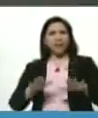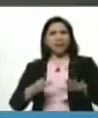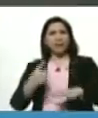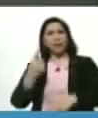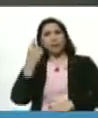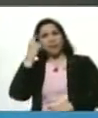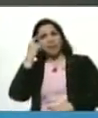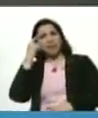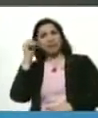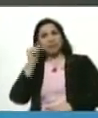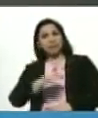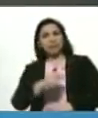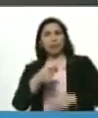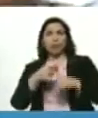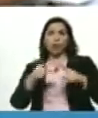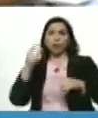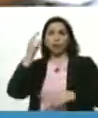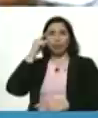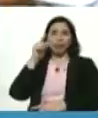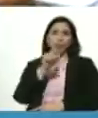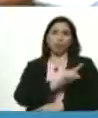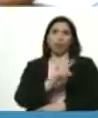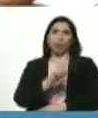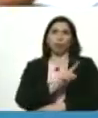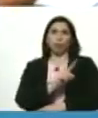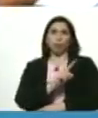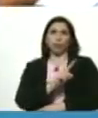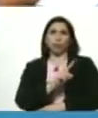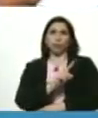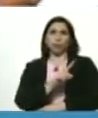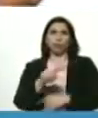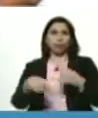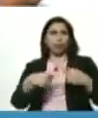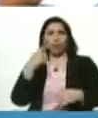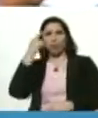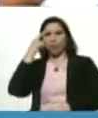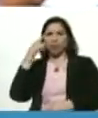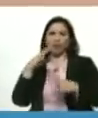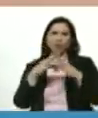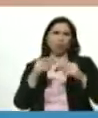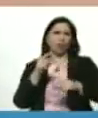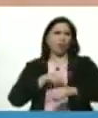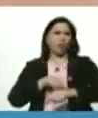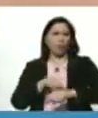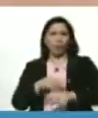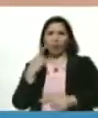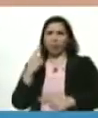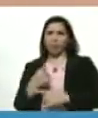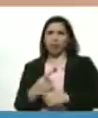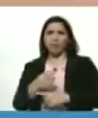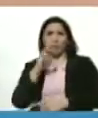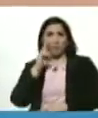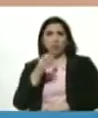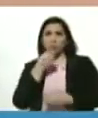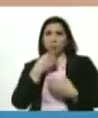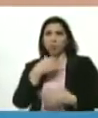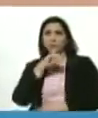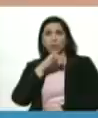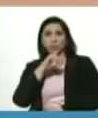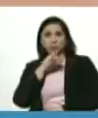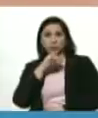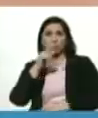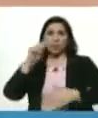y el otro no todos los días a toda hora he visto muy buenos reportajes de